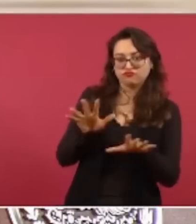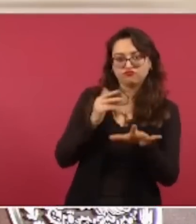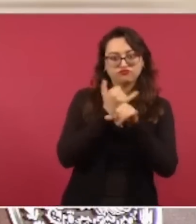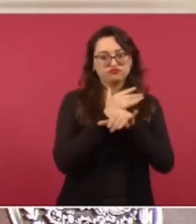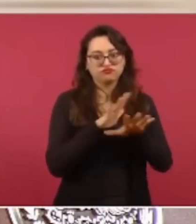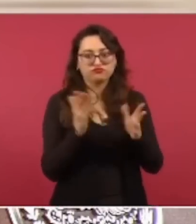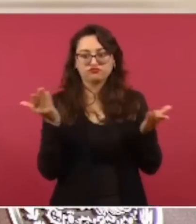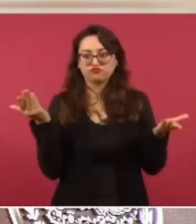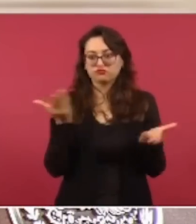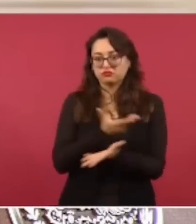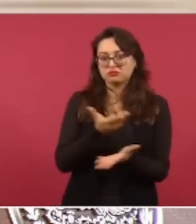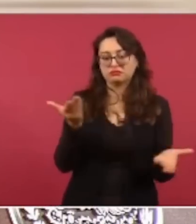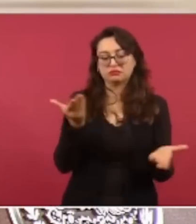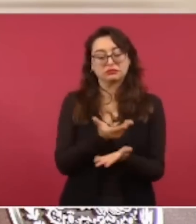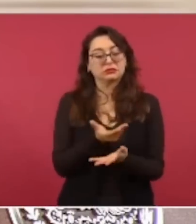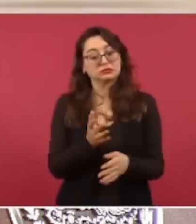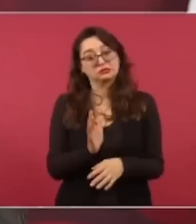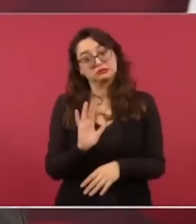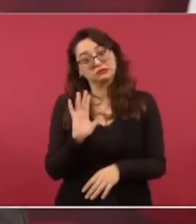pensando don Julio